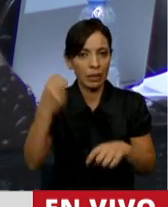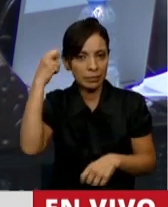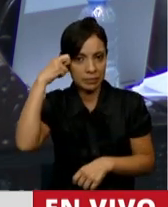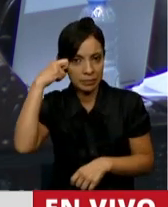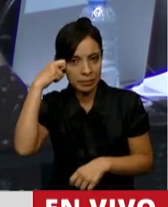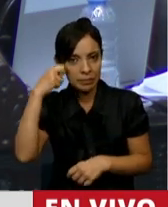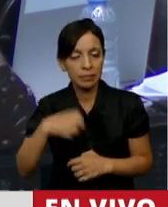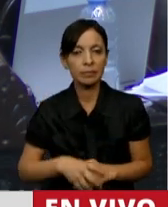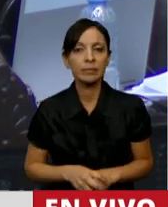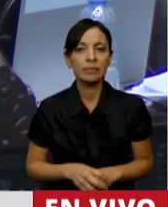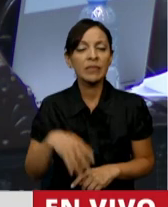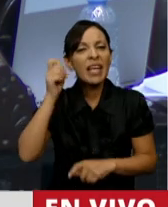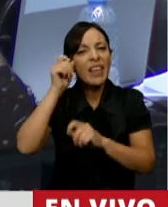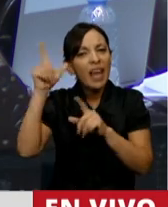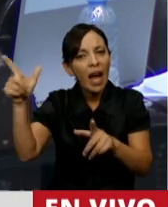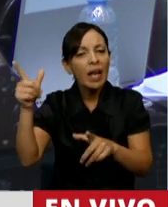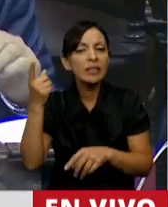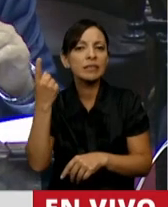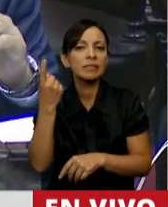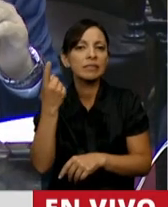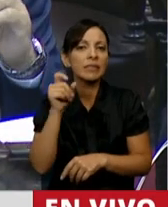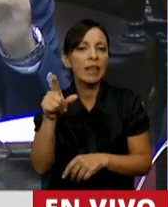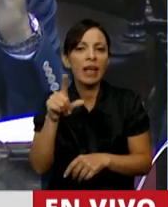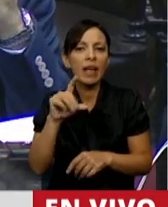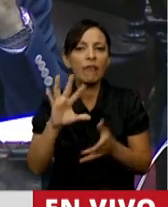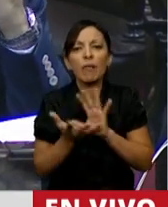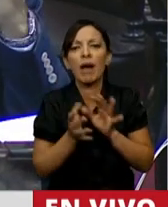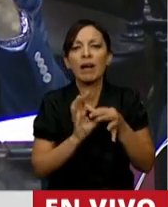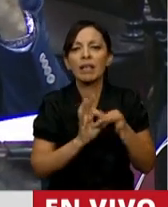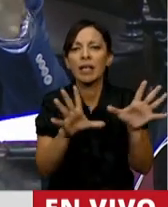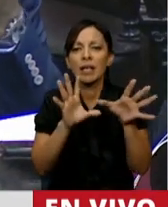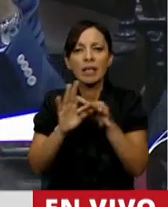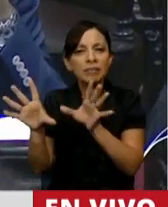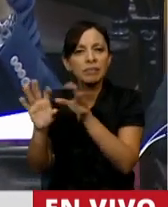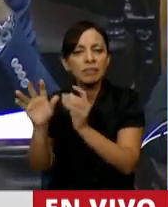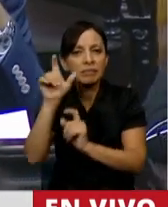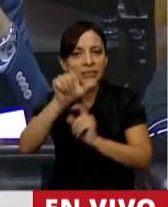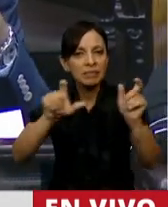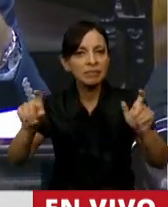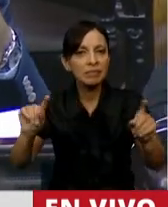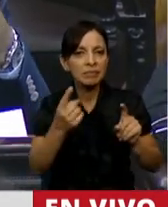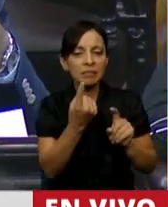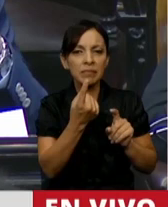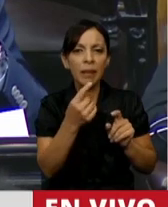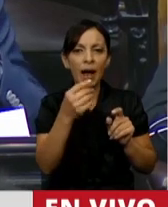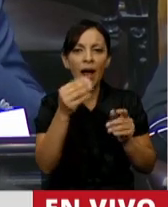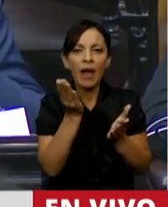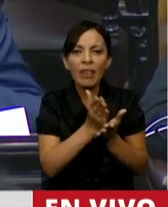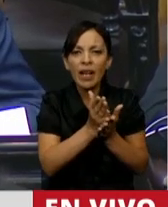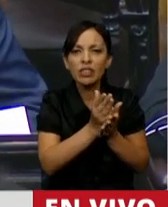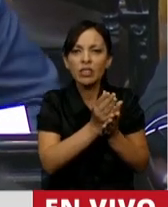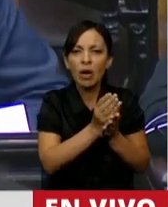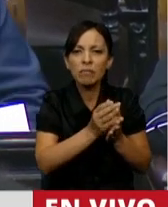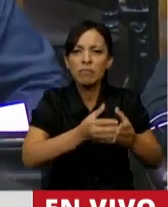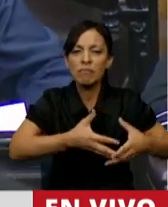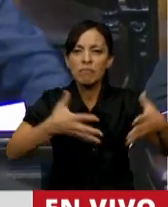Radical, los ideales de las libertades individuales, de la ampliación de derechos, Ella